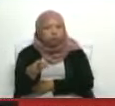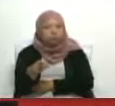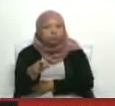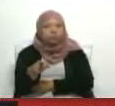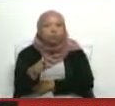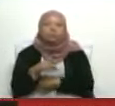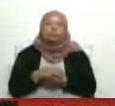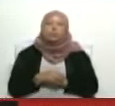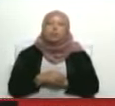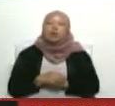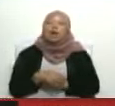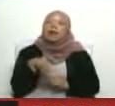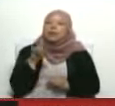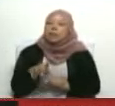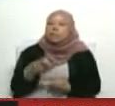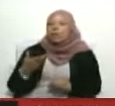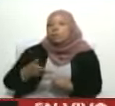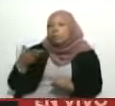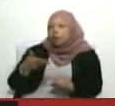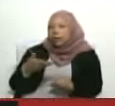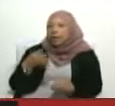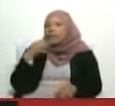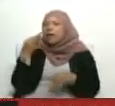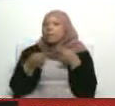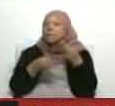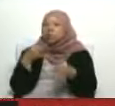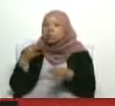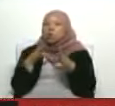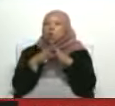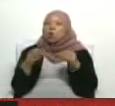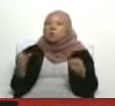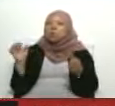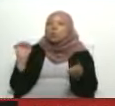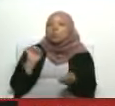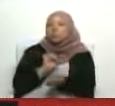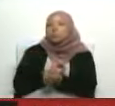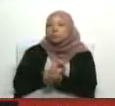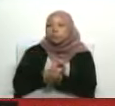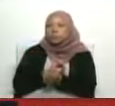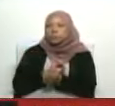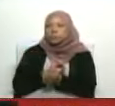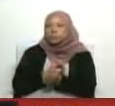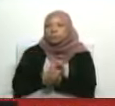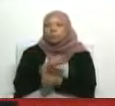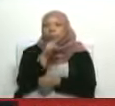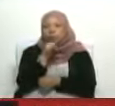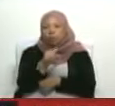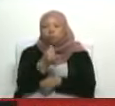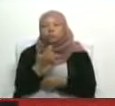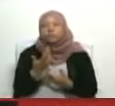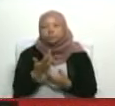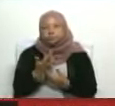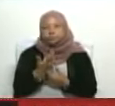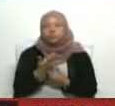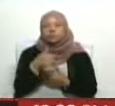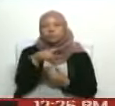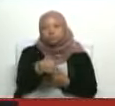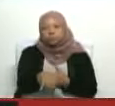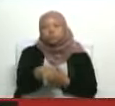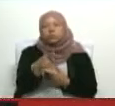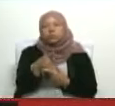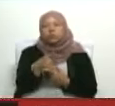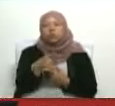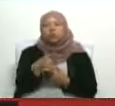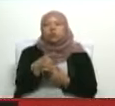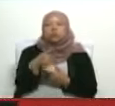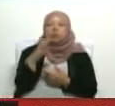Debo destacar además que a todos los captados que entregaban información a esta triada